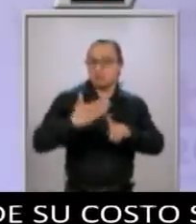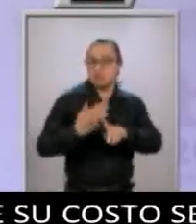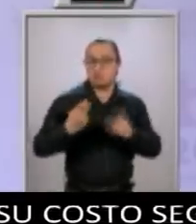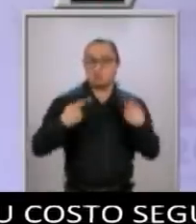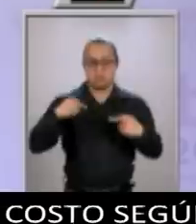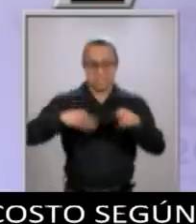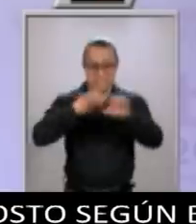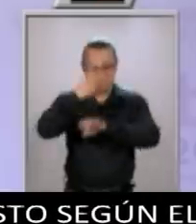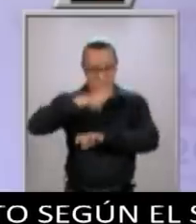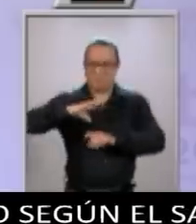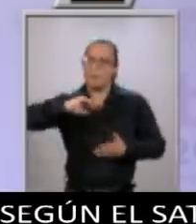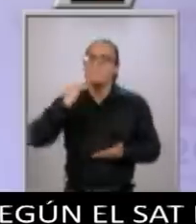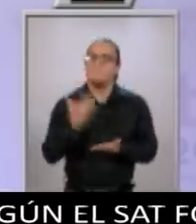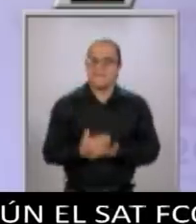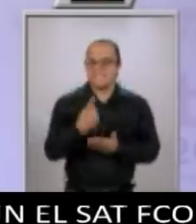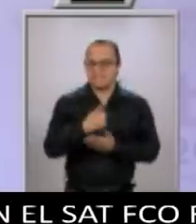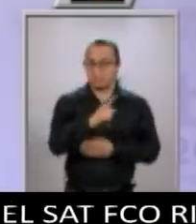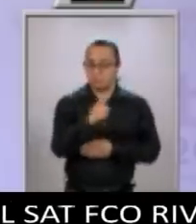decirle, candidata,